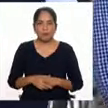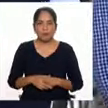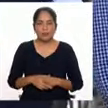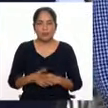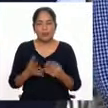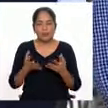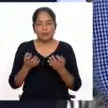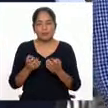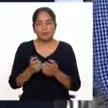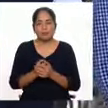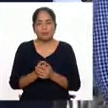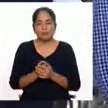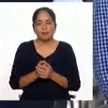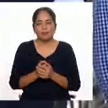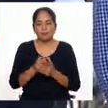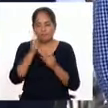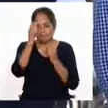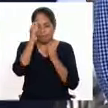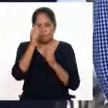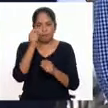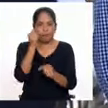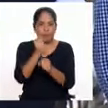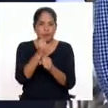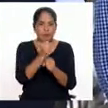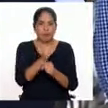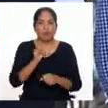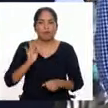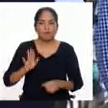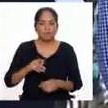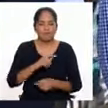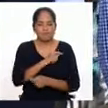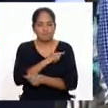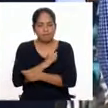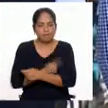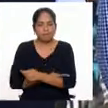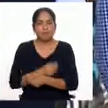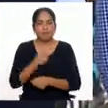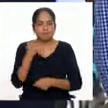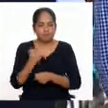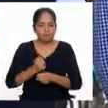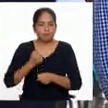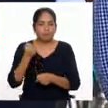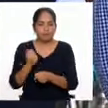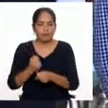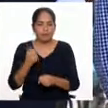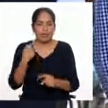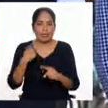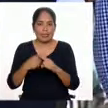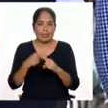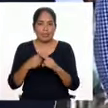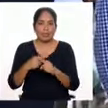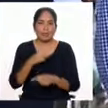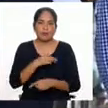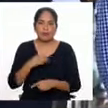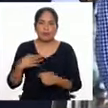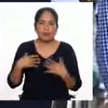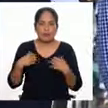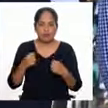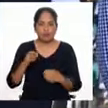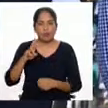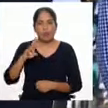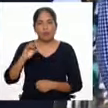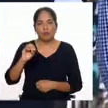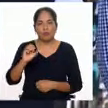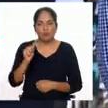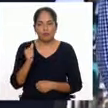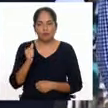quiero reconocer también el trabajo y el esfuerzo que le ha puesto nuestra ex ministra Rosa Gutiérrez para que